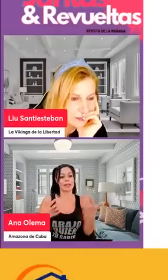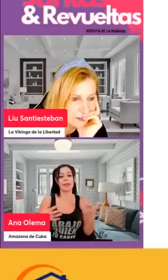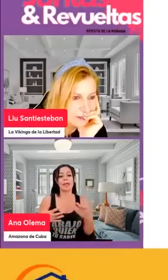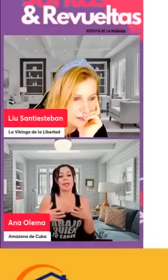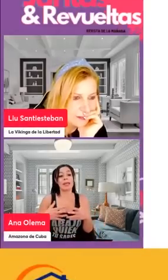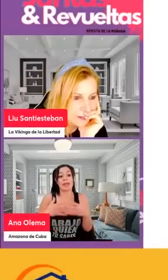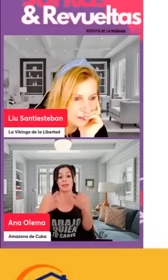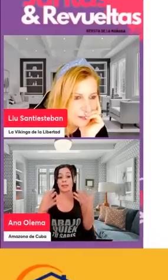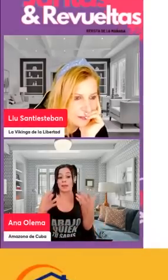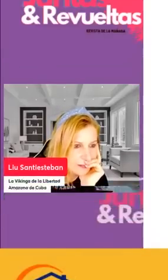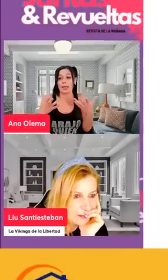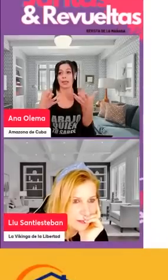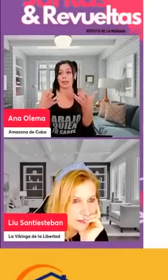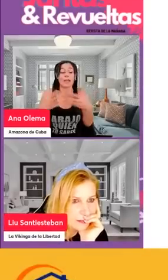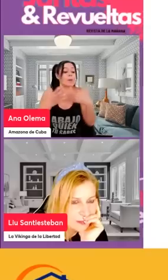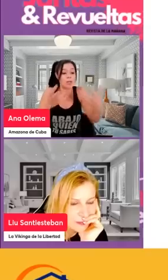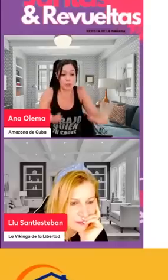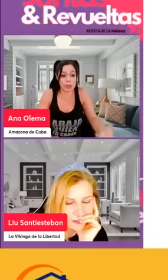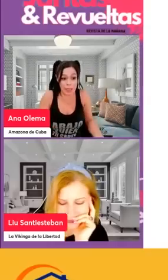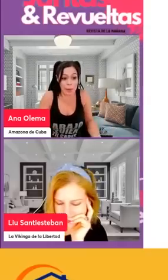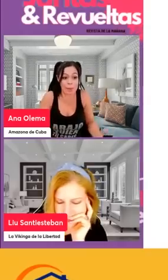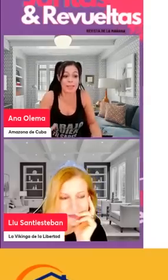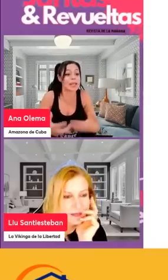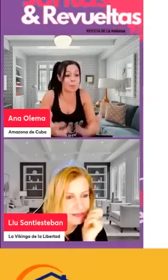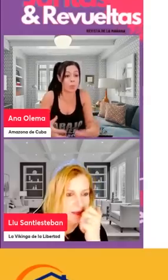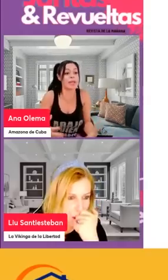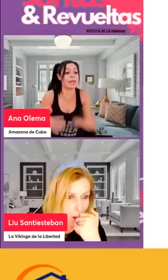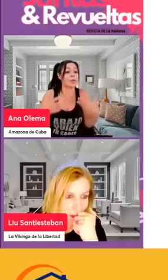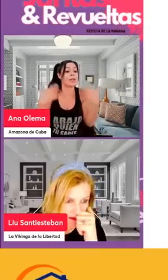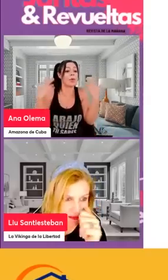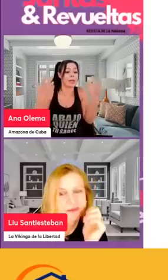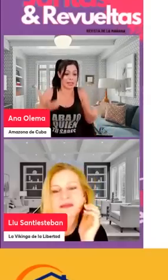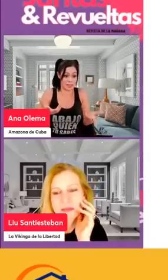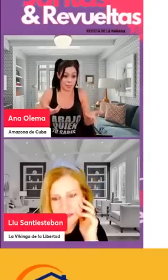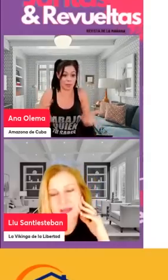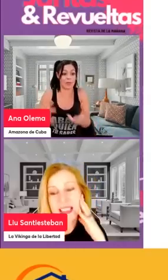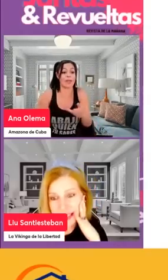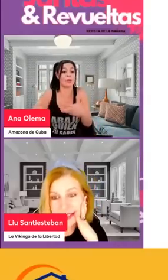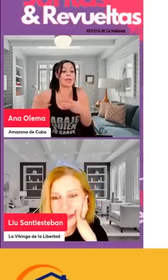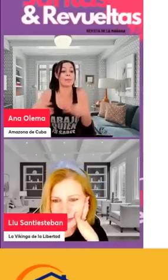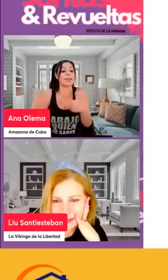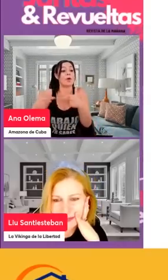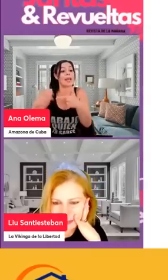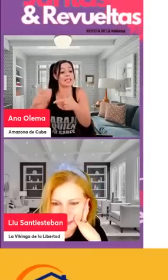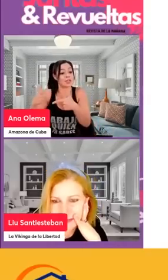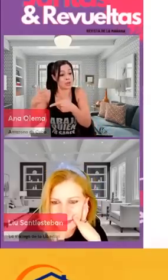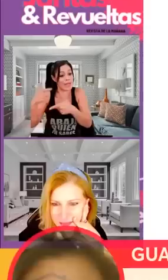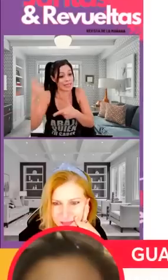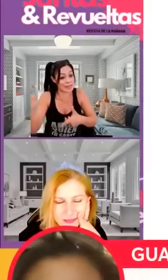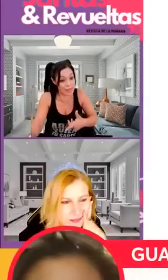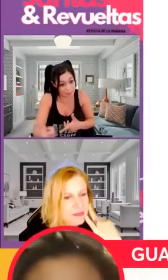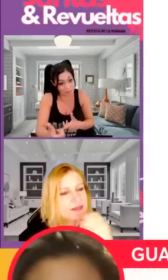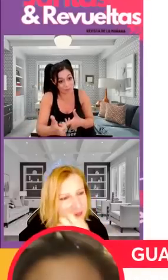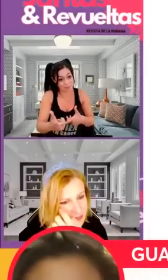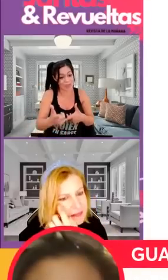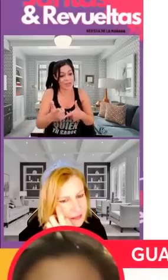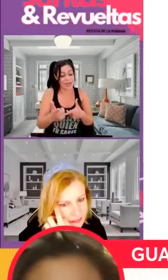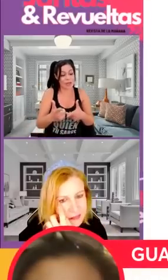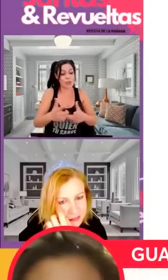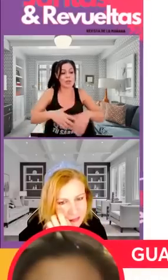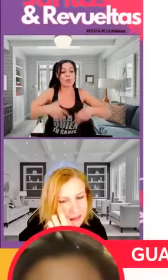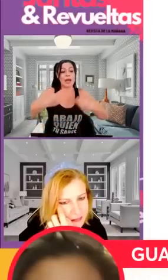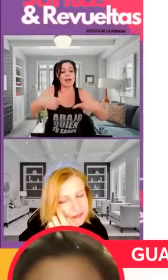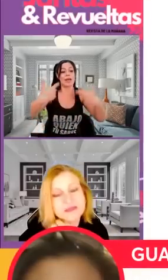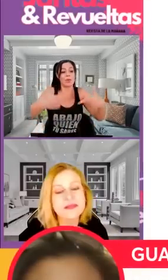idea de que por eso no tenemos que hablar de república y no de democracia, porque por eso ellos le llaman democracia socialista.